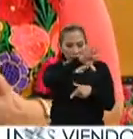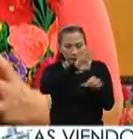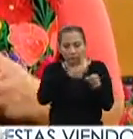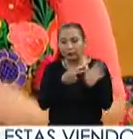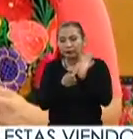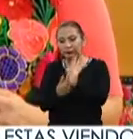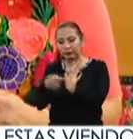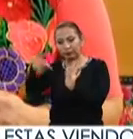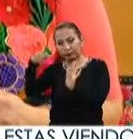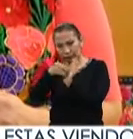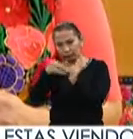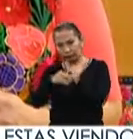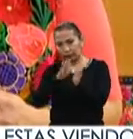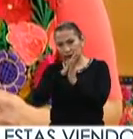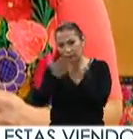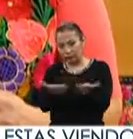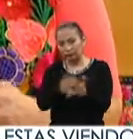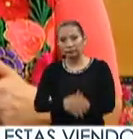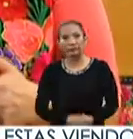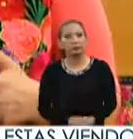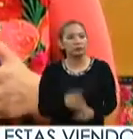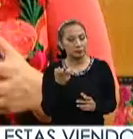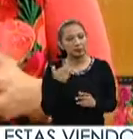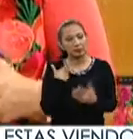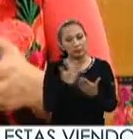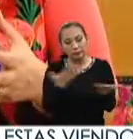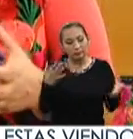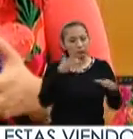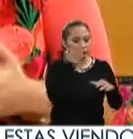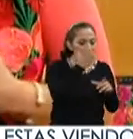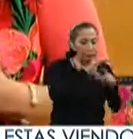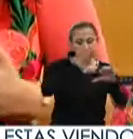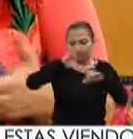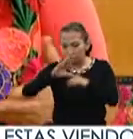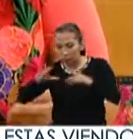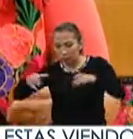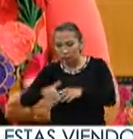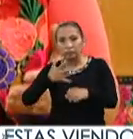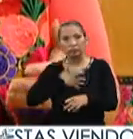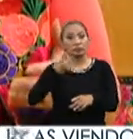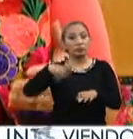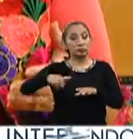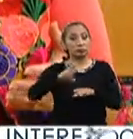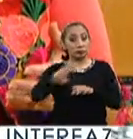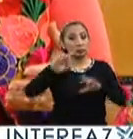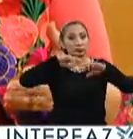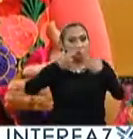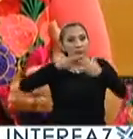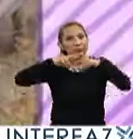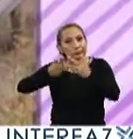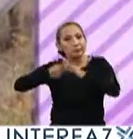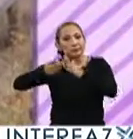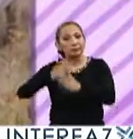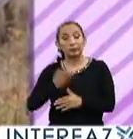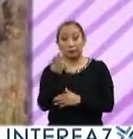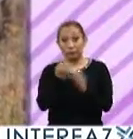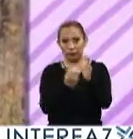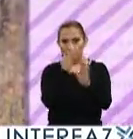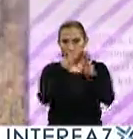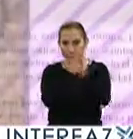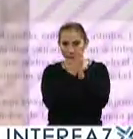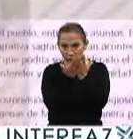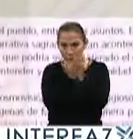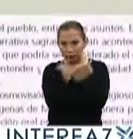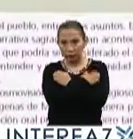ir en estos libros de texto. Esto lo han hecho en colegios, en comisiones, llevamos más de 200 reuniones. Estos nuevos